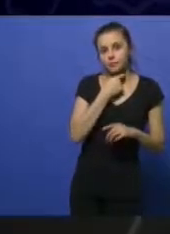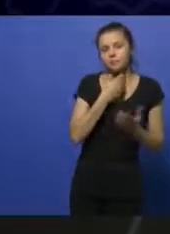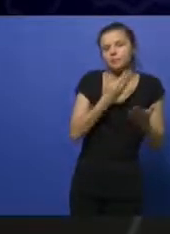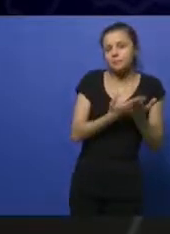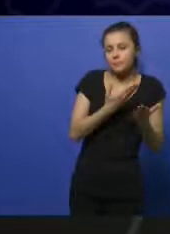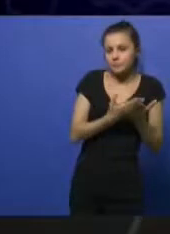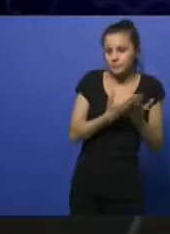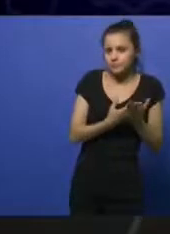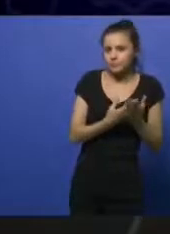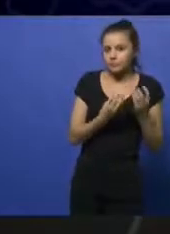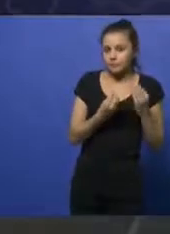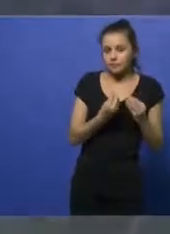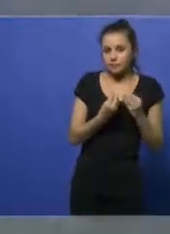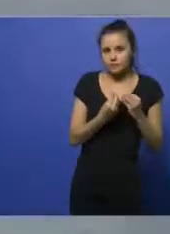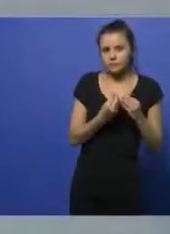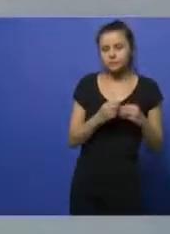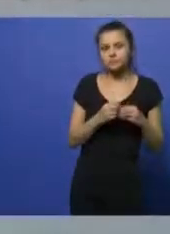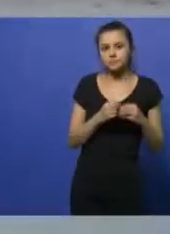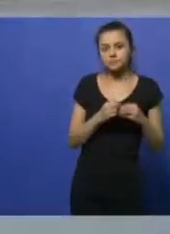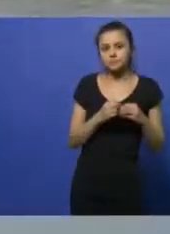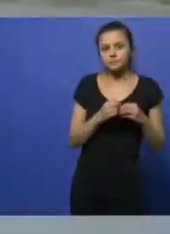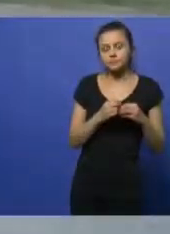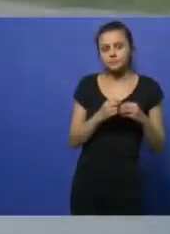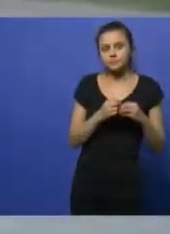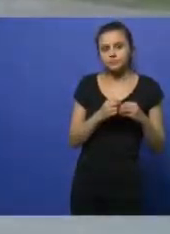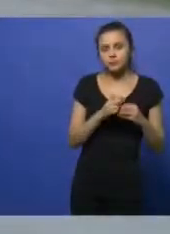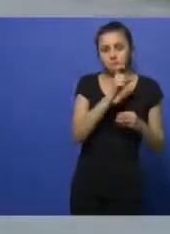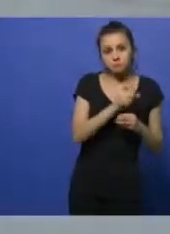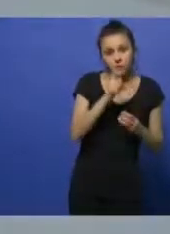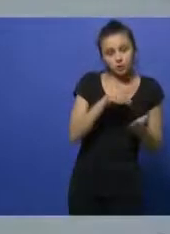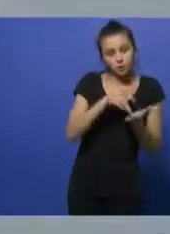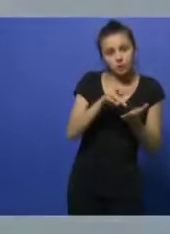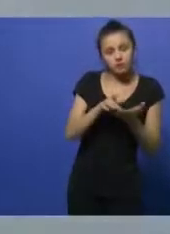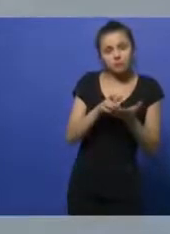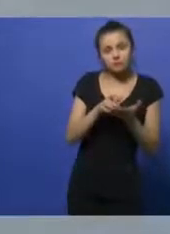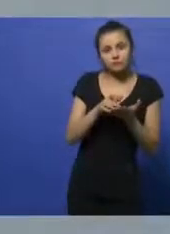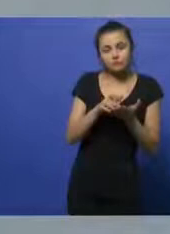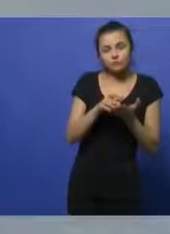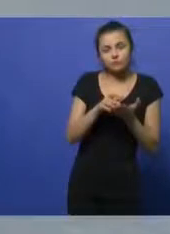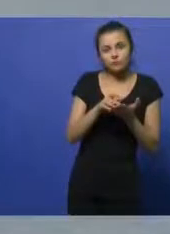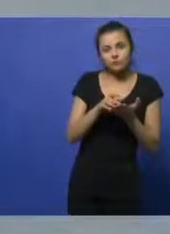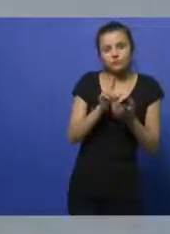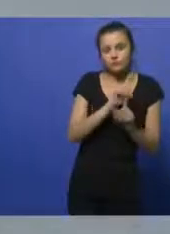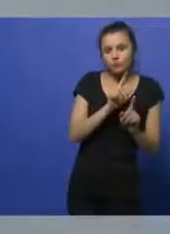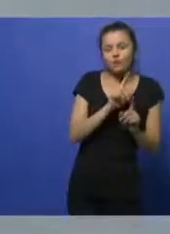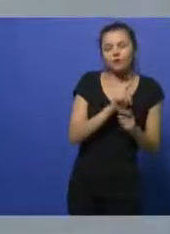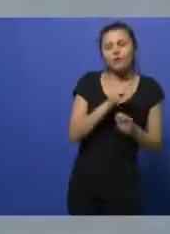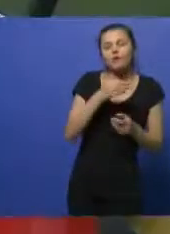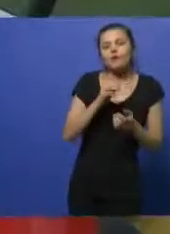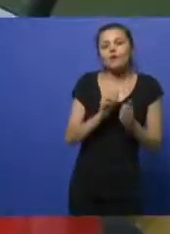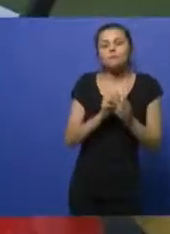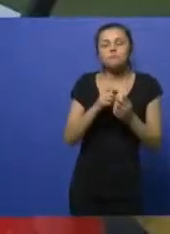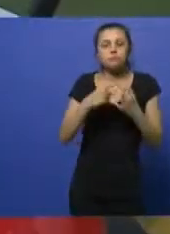plantear y ver un poco de que en vez de echar gente, ¿por qué no tratan de vender los productos que